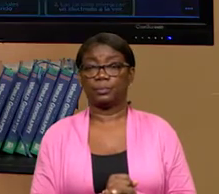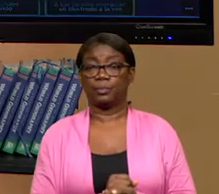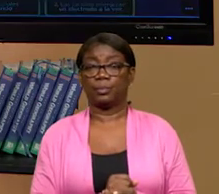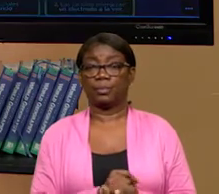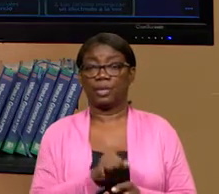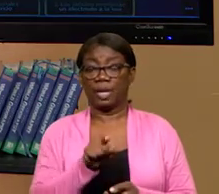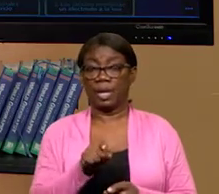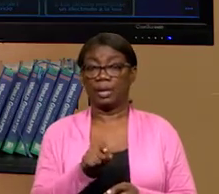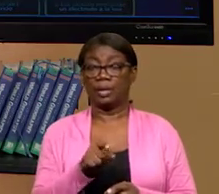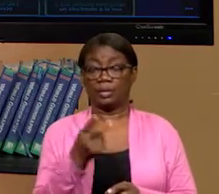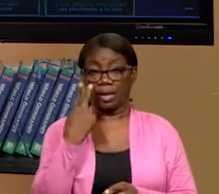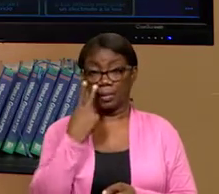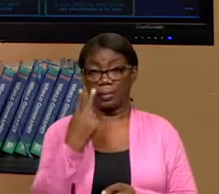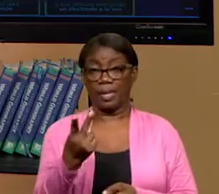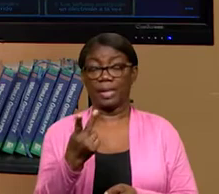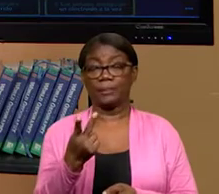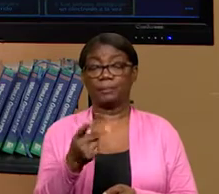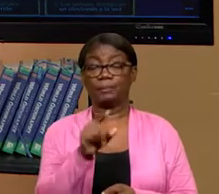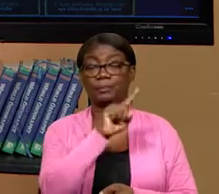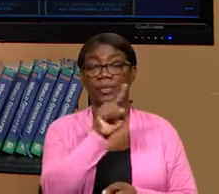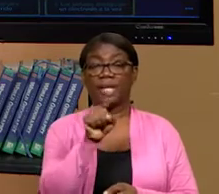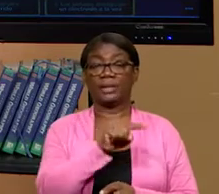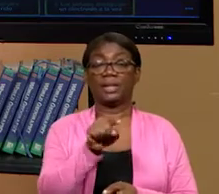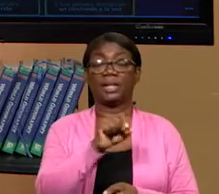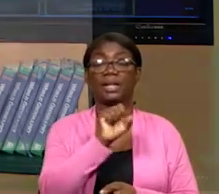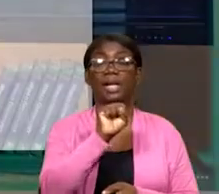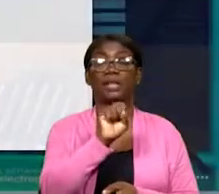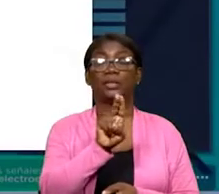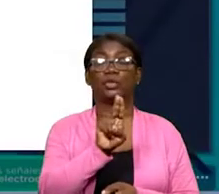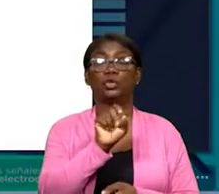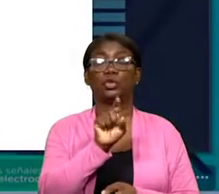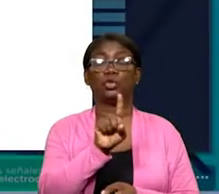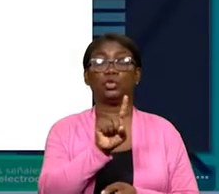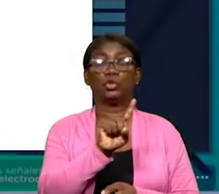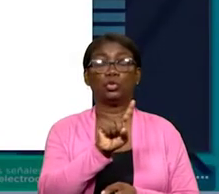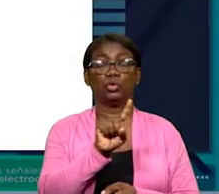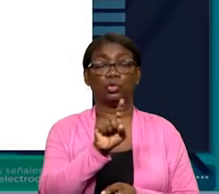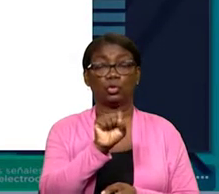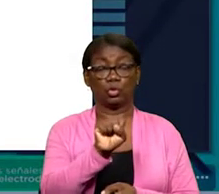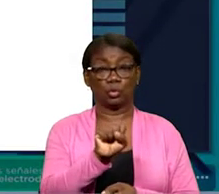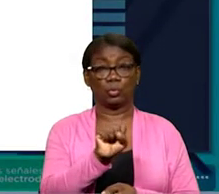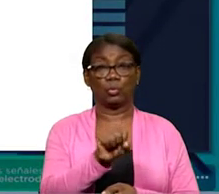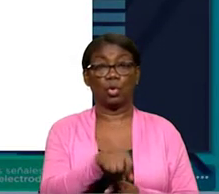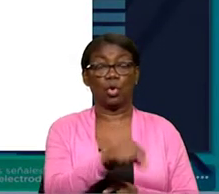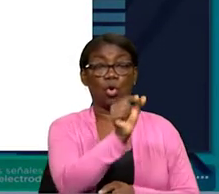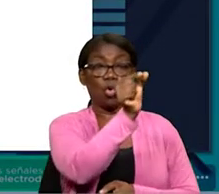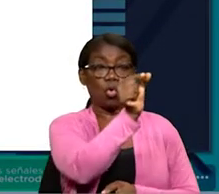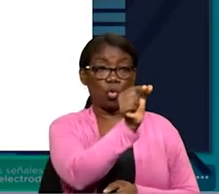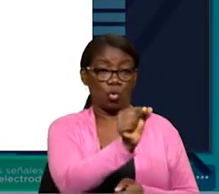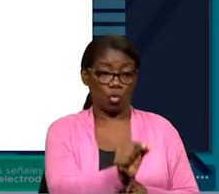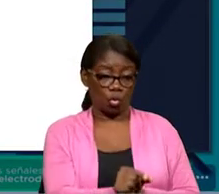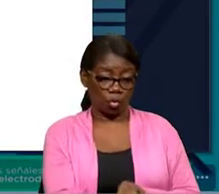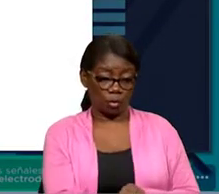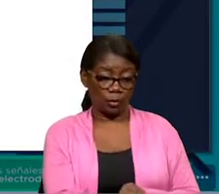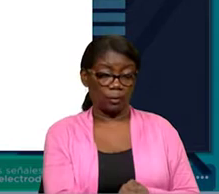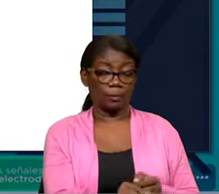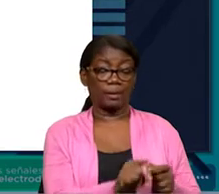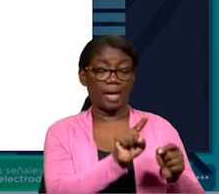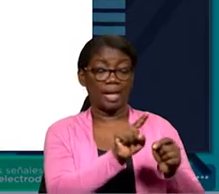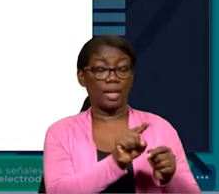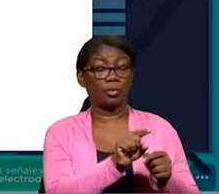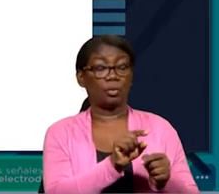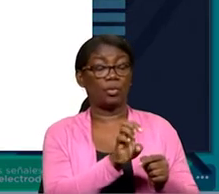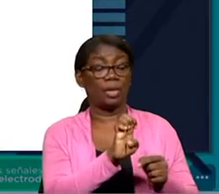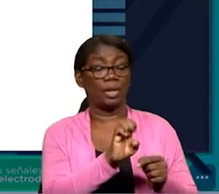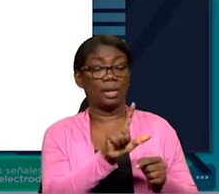Ok, ustedes observan que la ZSUS energiza uno por uno cada electrodo